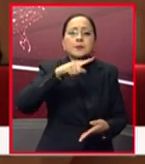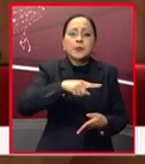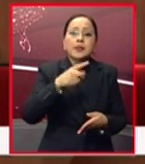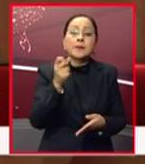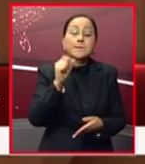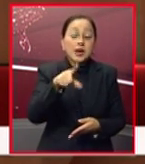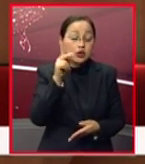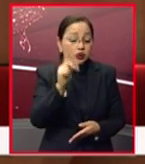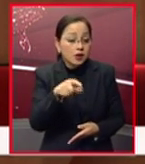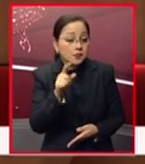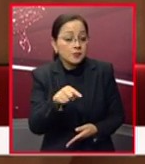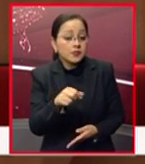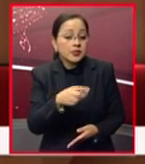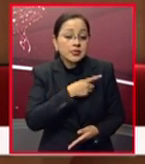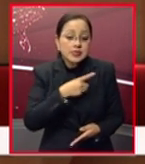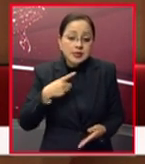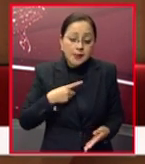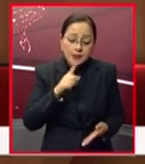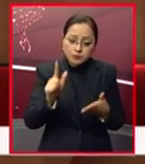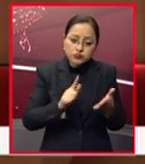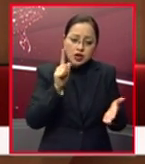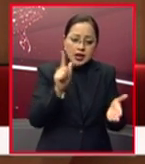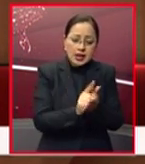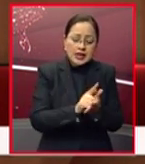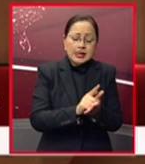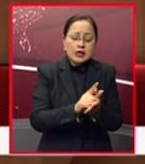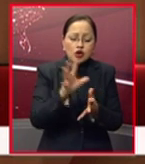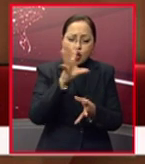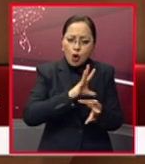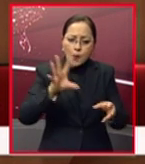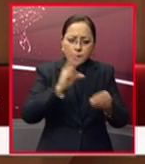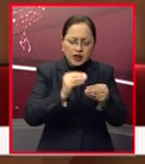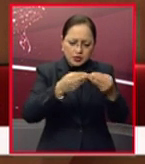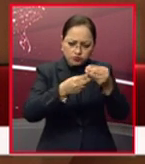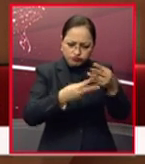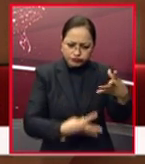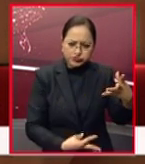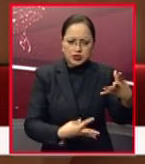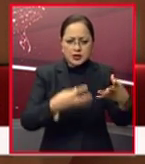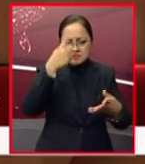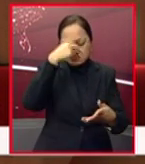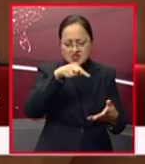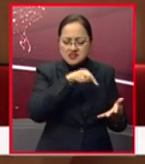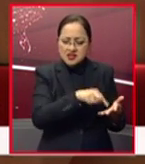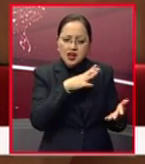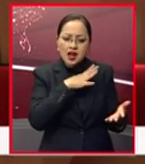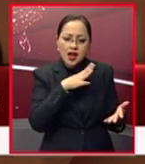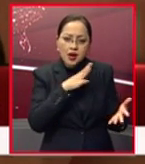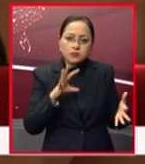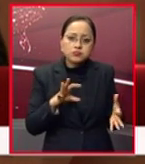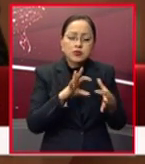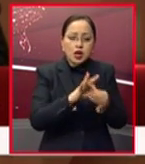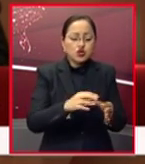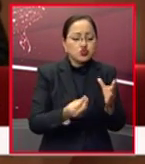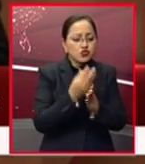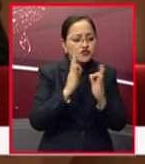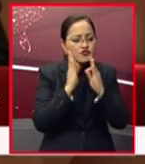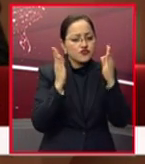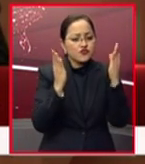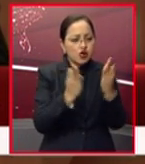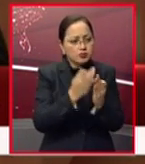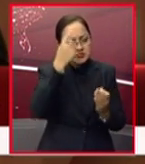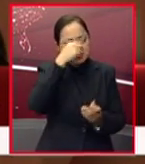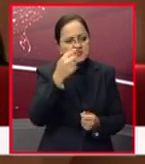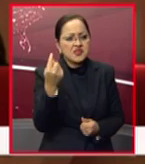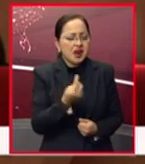pero también que se cuente con una ley general que permita justamente en ella encontrar los mecanismos para